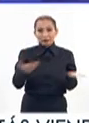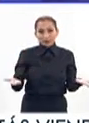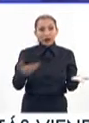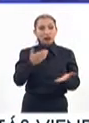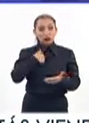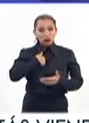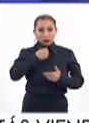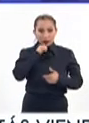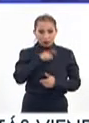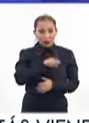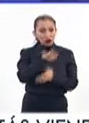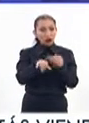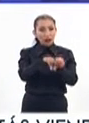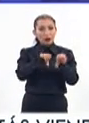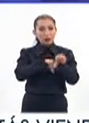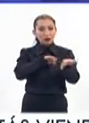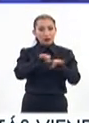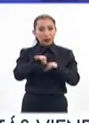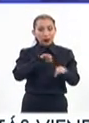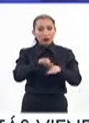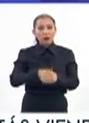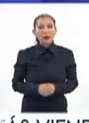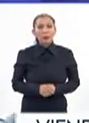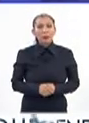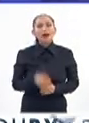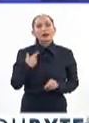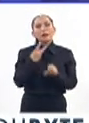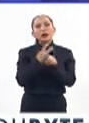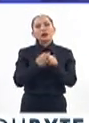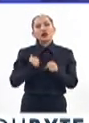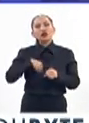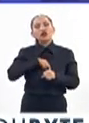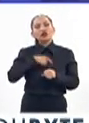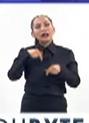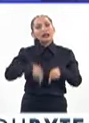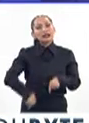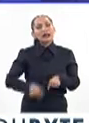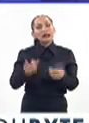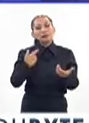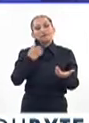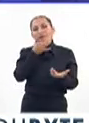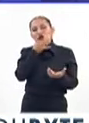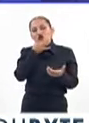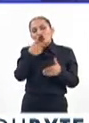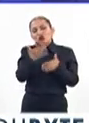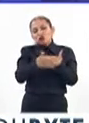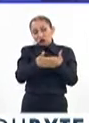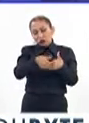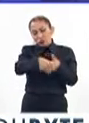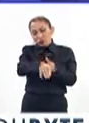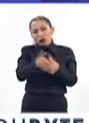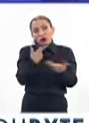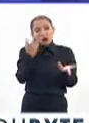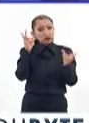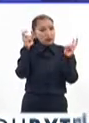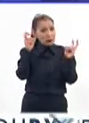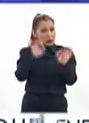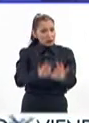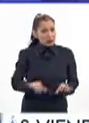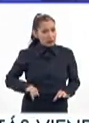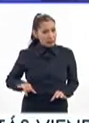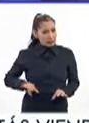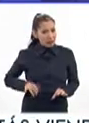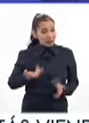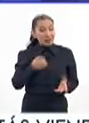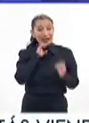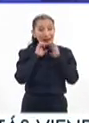este servidor y todo este equipo de trabajo. Y le invita a que se quede con nosotros durante los próximos minutos. Tenemos un programa interesante,